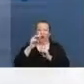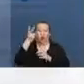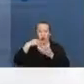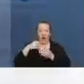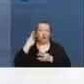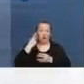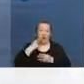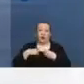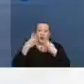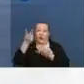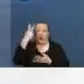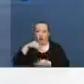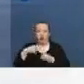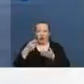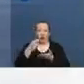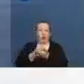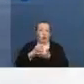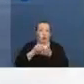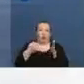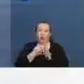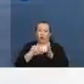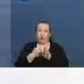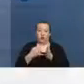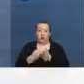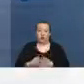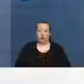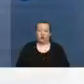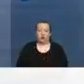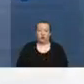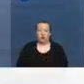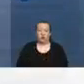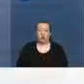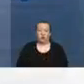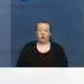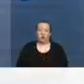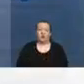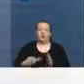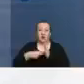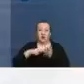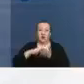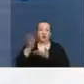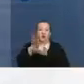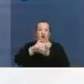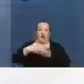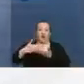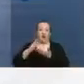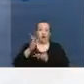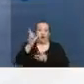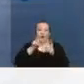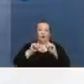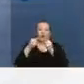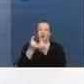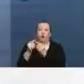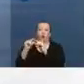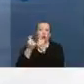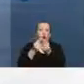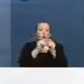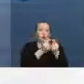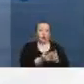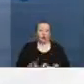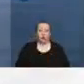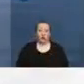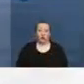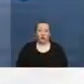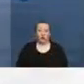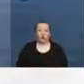pero también están cargando a la clase media están disminuyendo grandemente las máximas nombres los